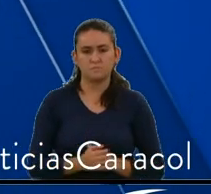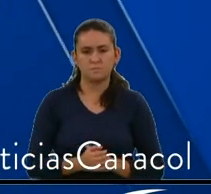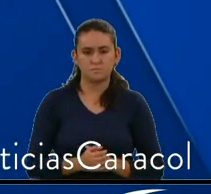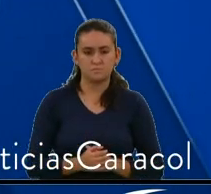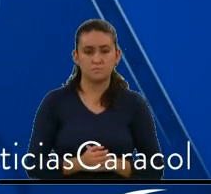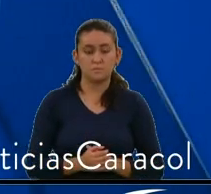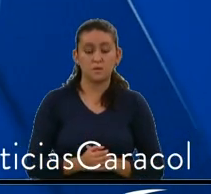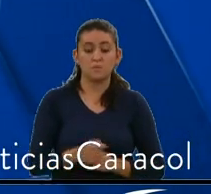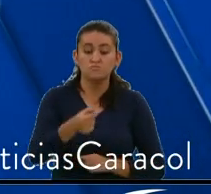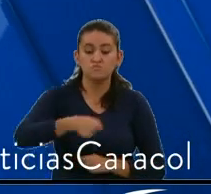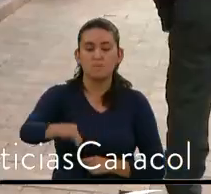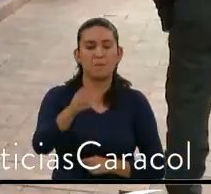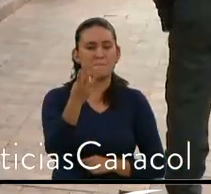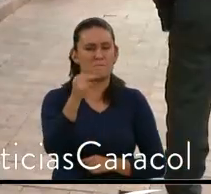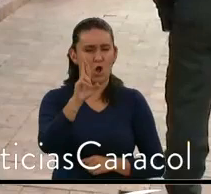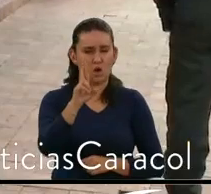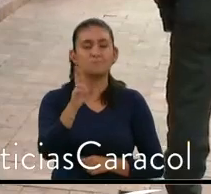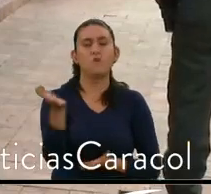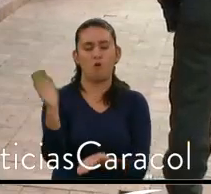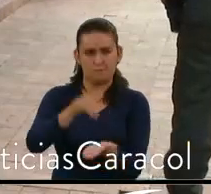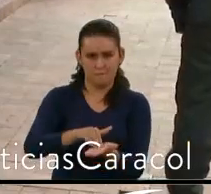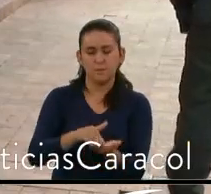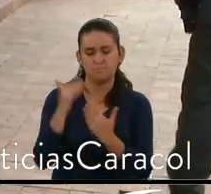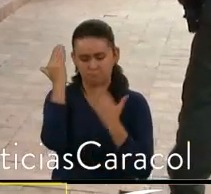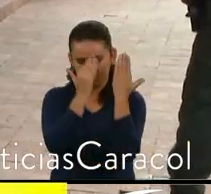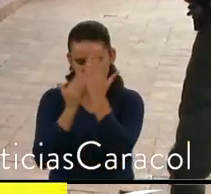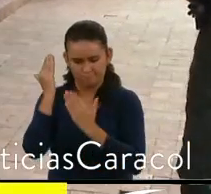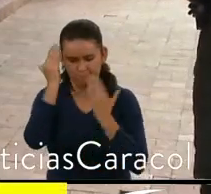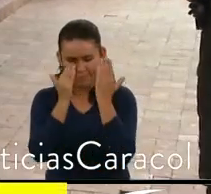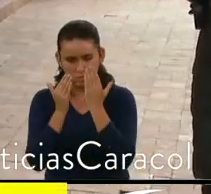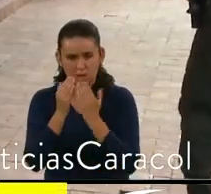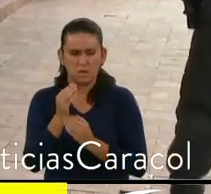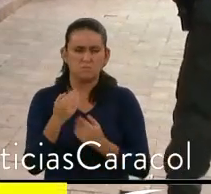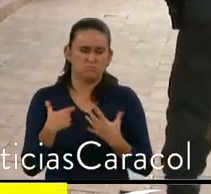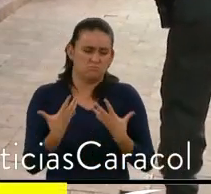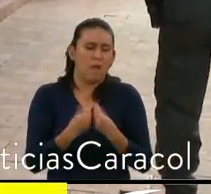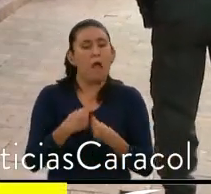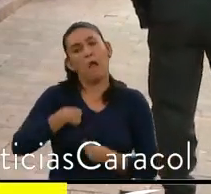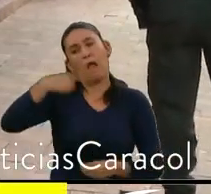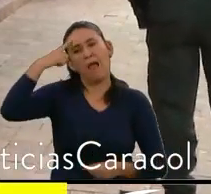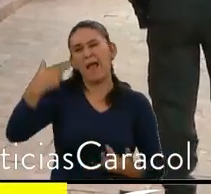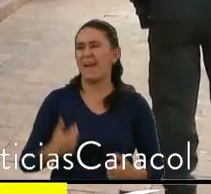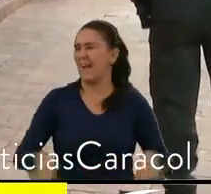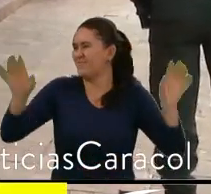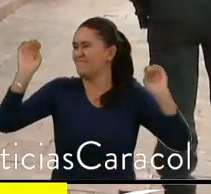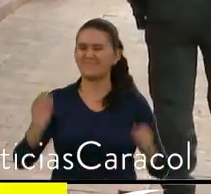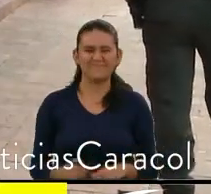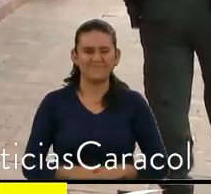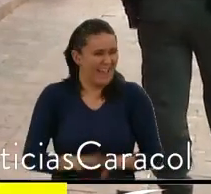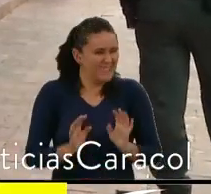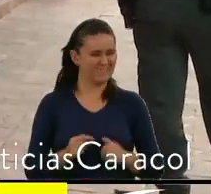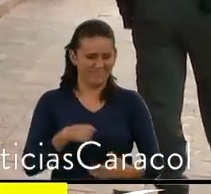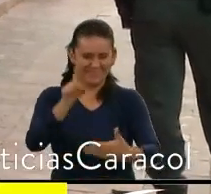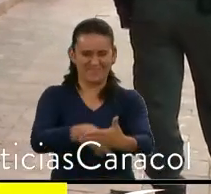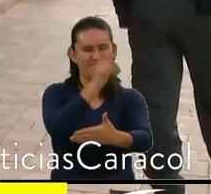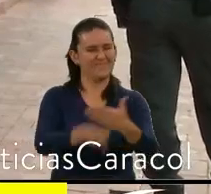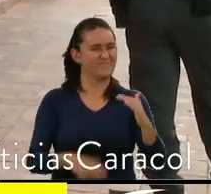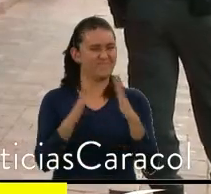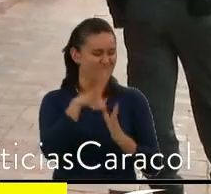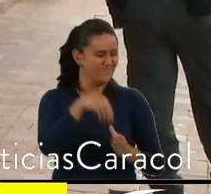El próximo miércoles vamos a evaluar. Nosotros no ponemos toques de queda porque nos levantamos con ganas de poner toques de queda,